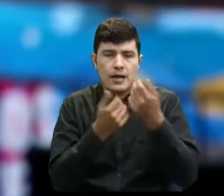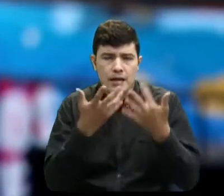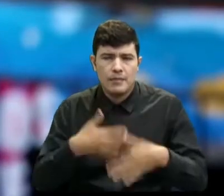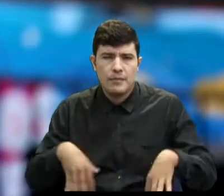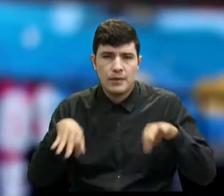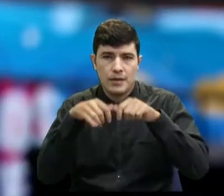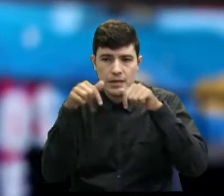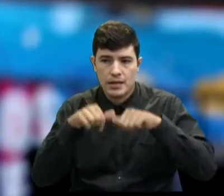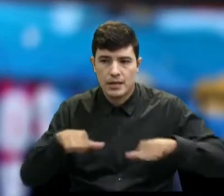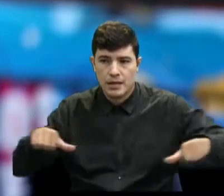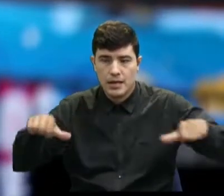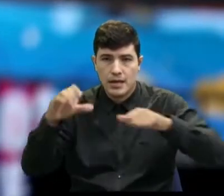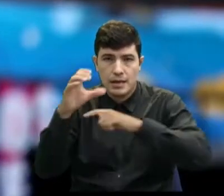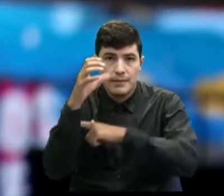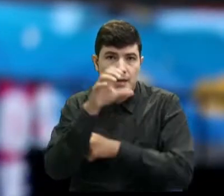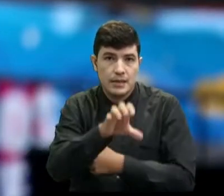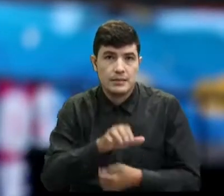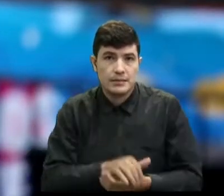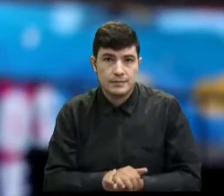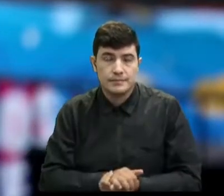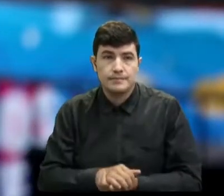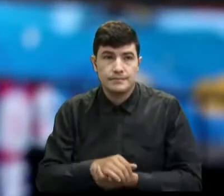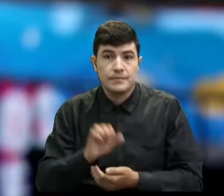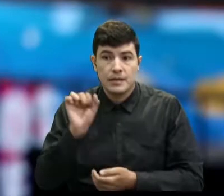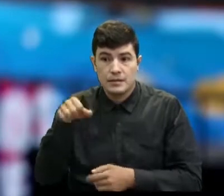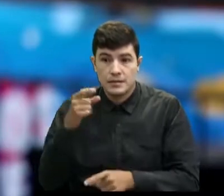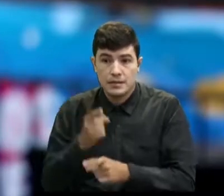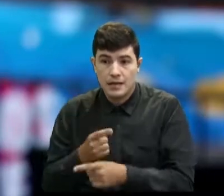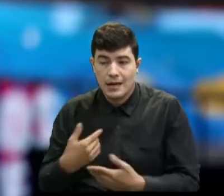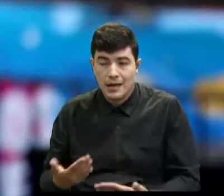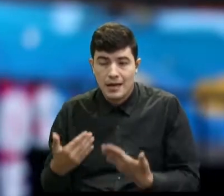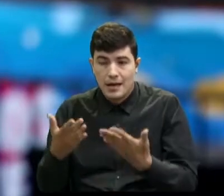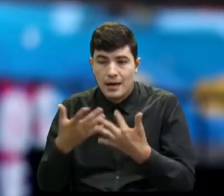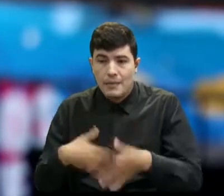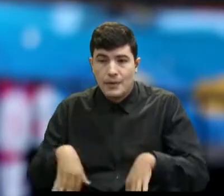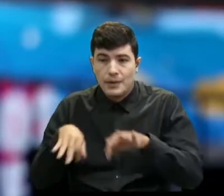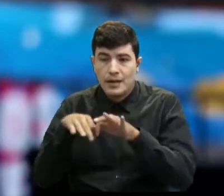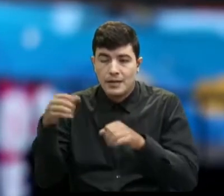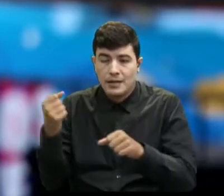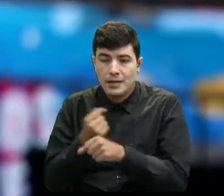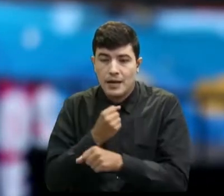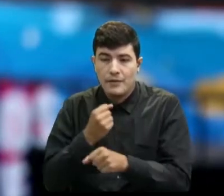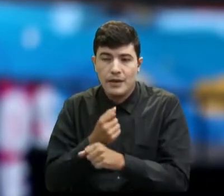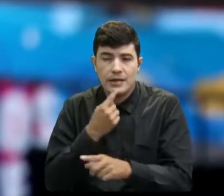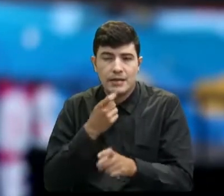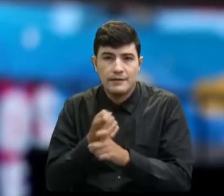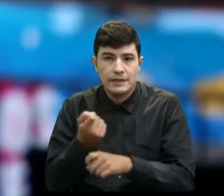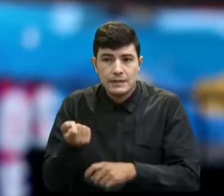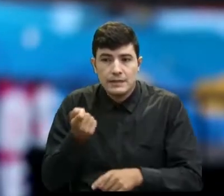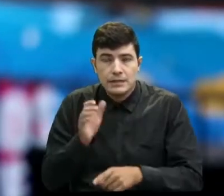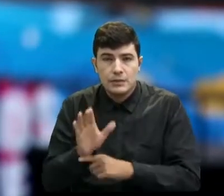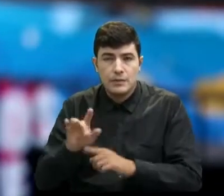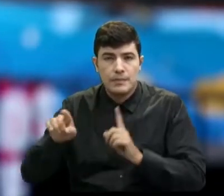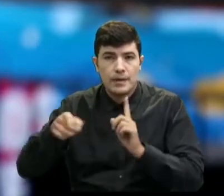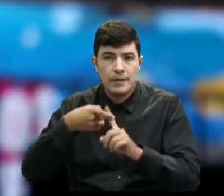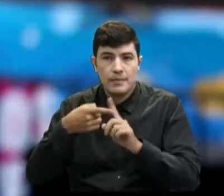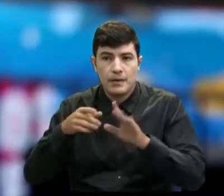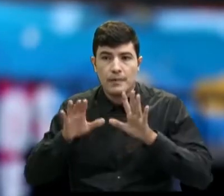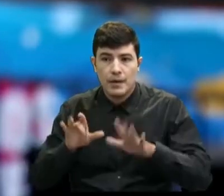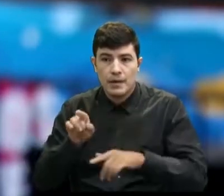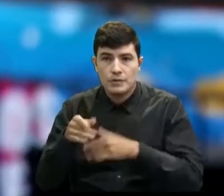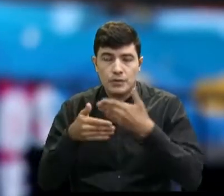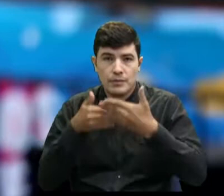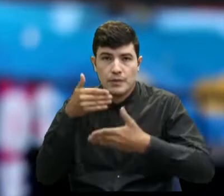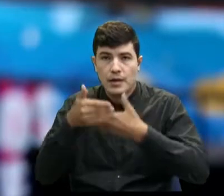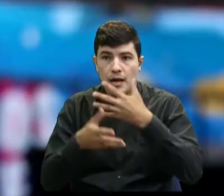de nuestro país. Y uno de los elementos que mayor empleo genera, donde hay una gran dificultad porque fueron los primeros en parar